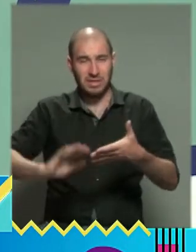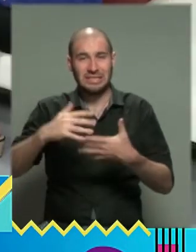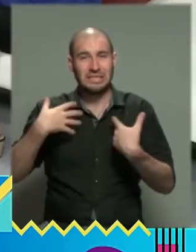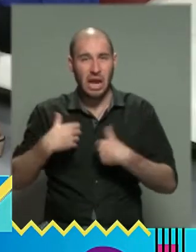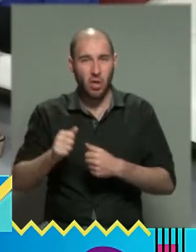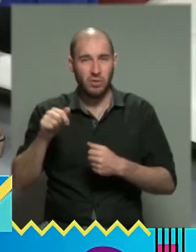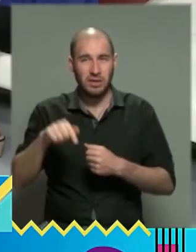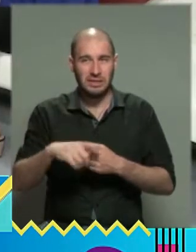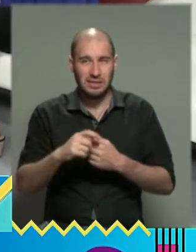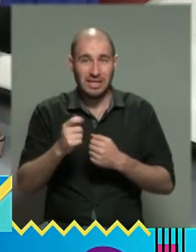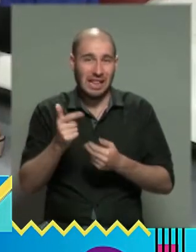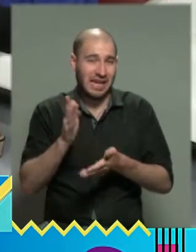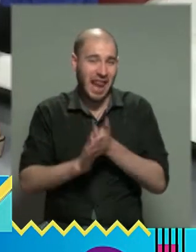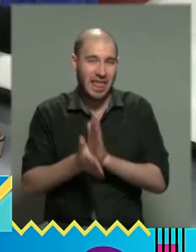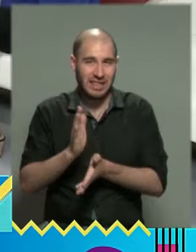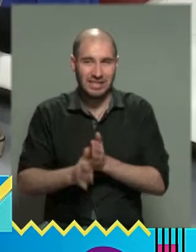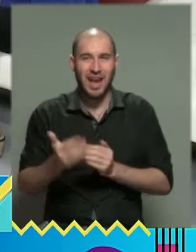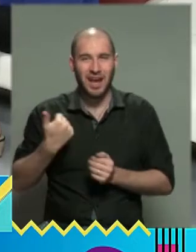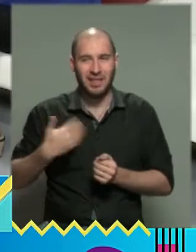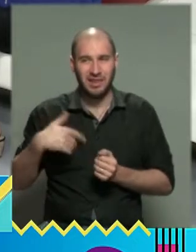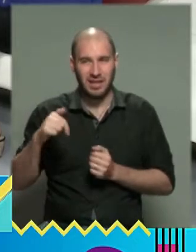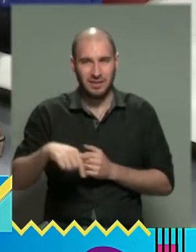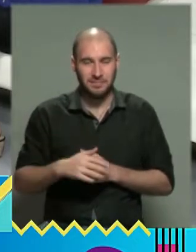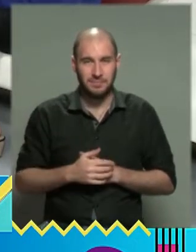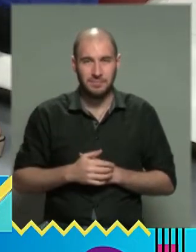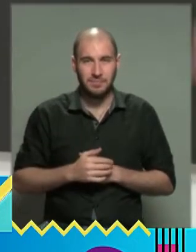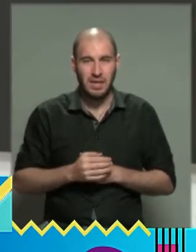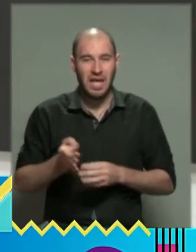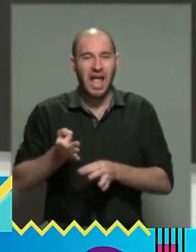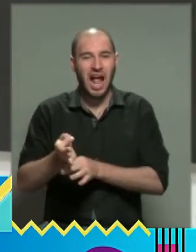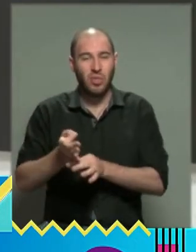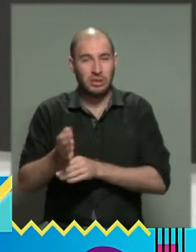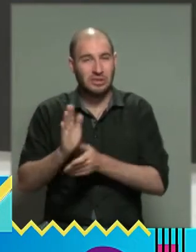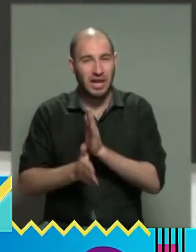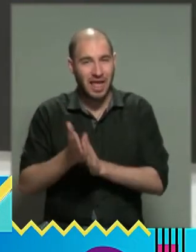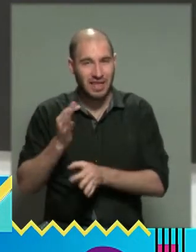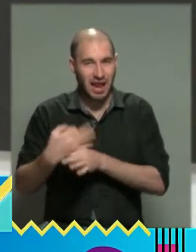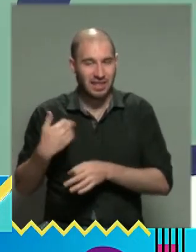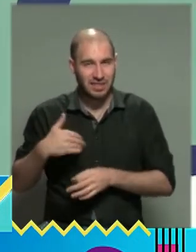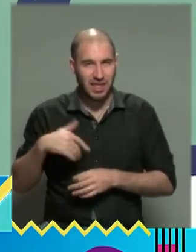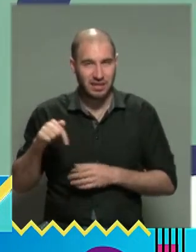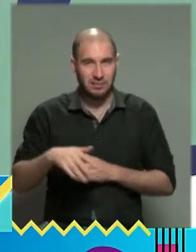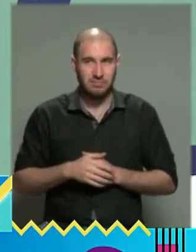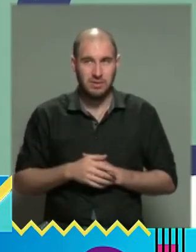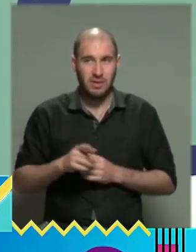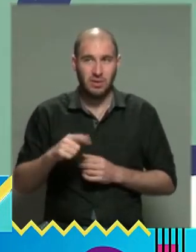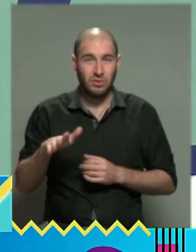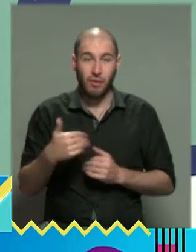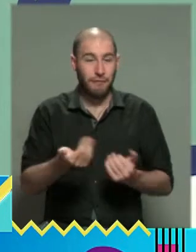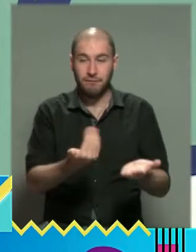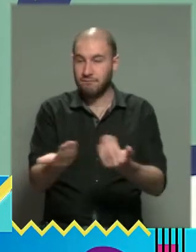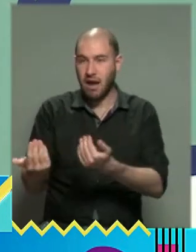salud es gratuita, en Argentina, y la educación es gratuita en la Argentina, y no damos